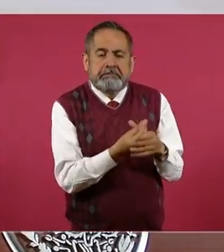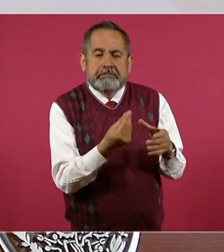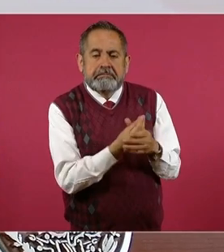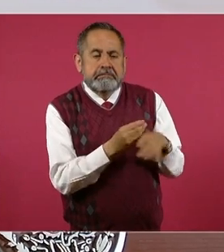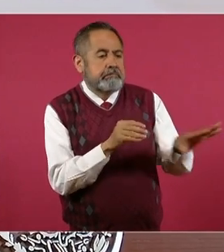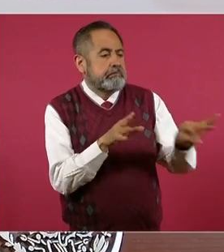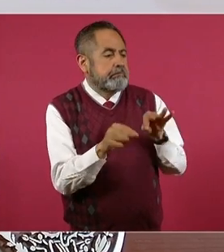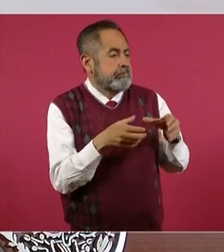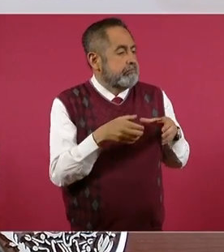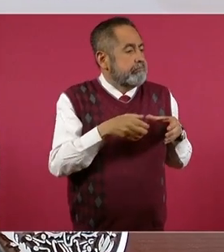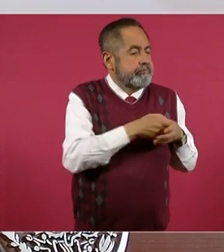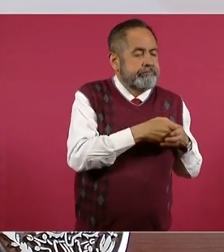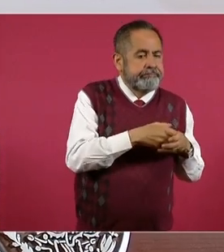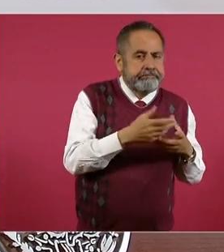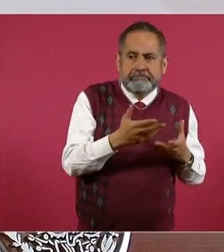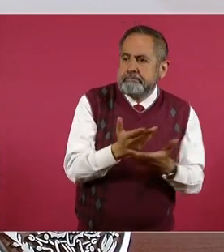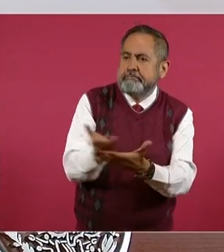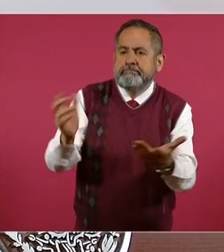de arriba,